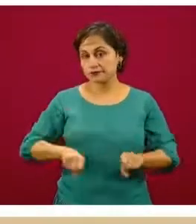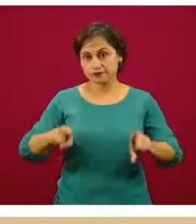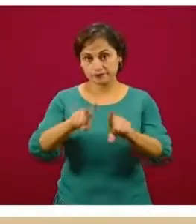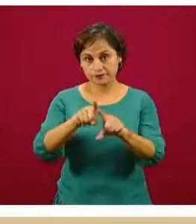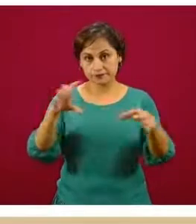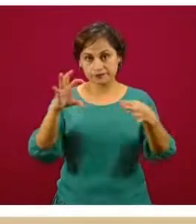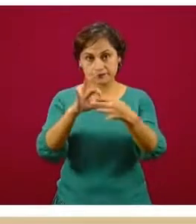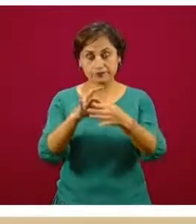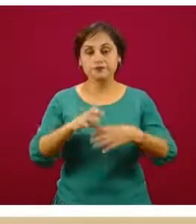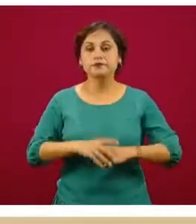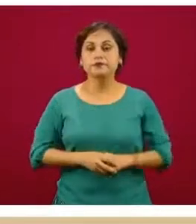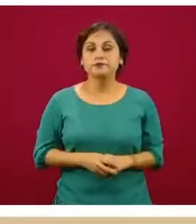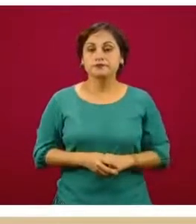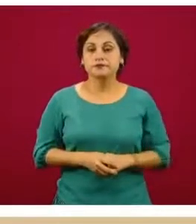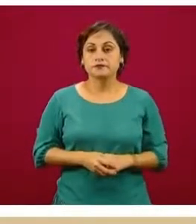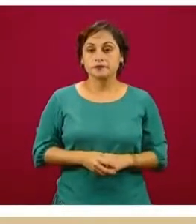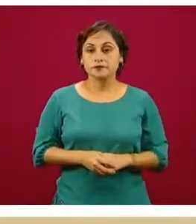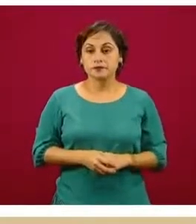La siguiente.